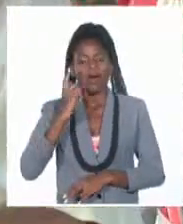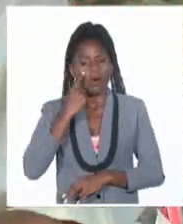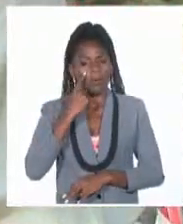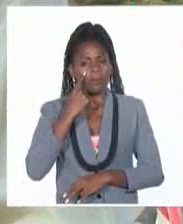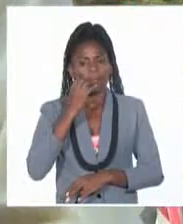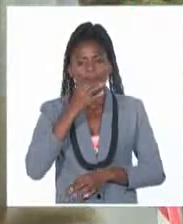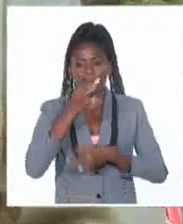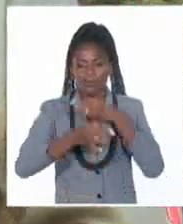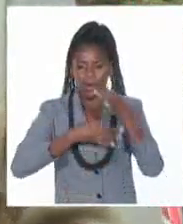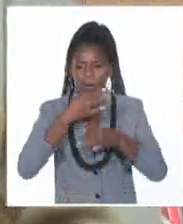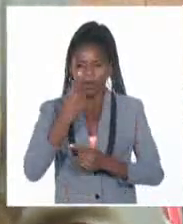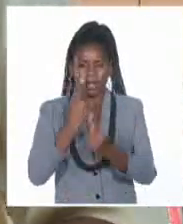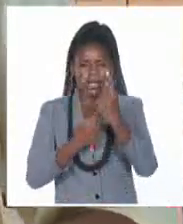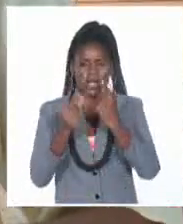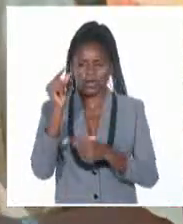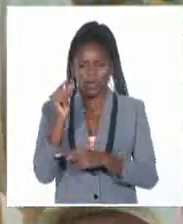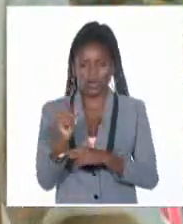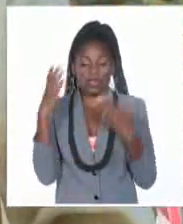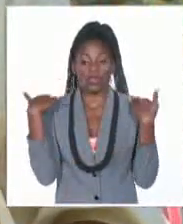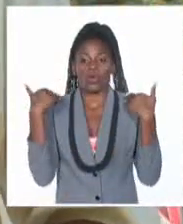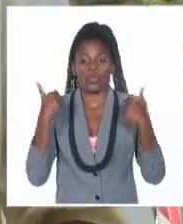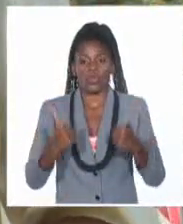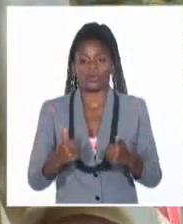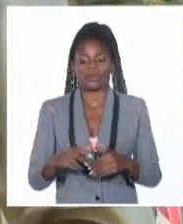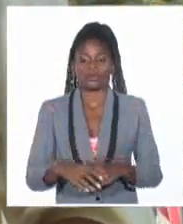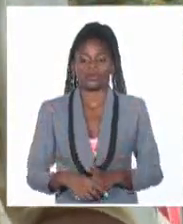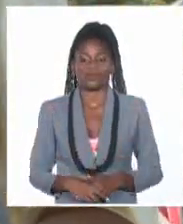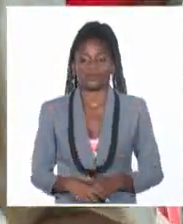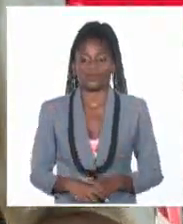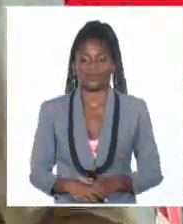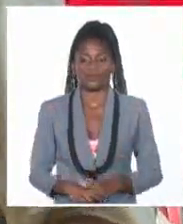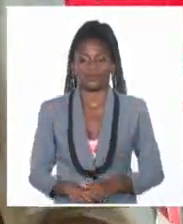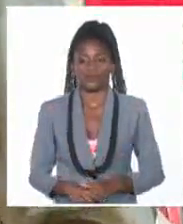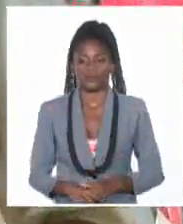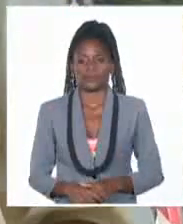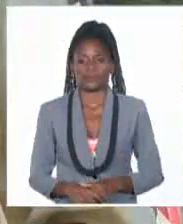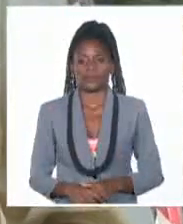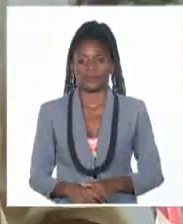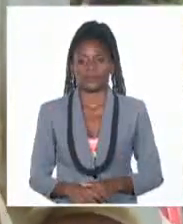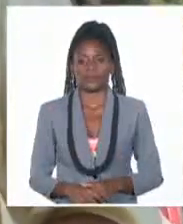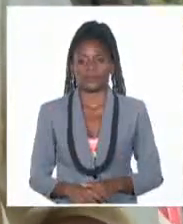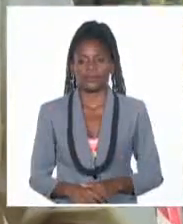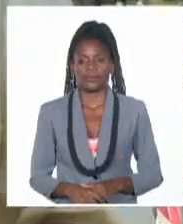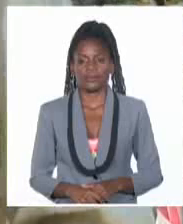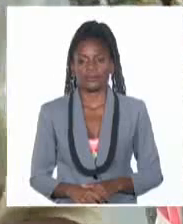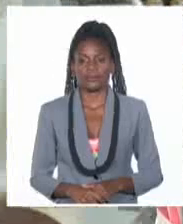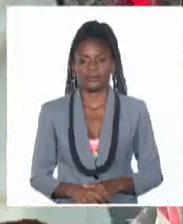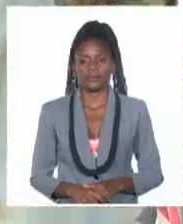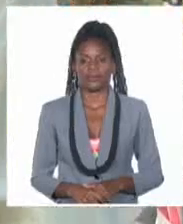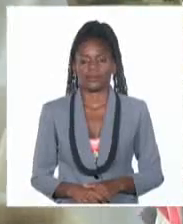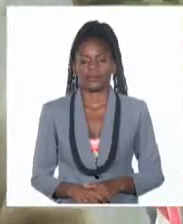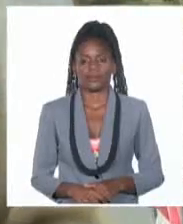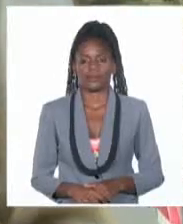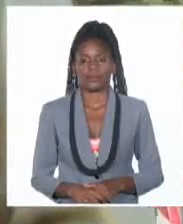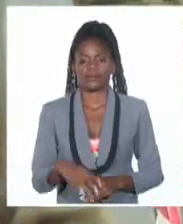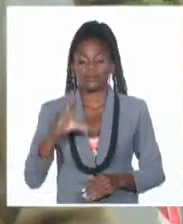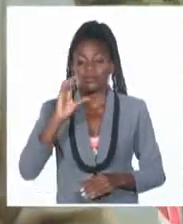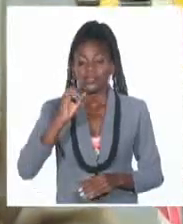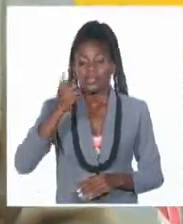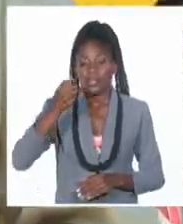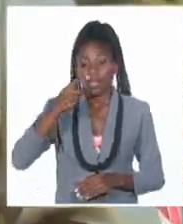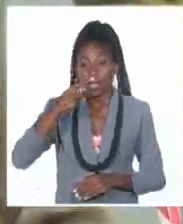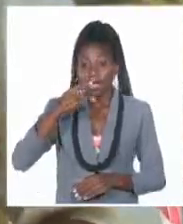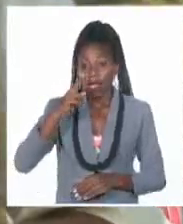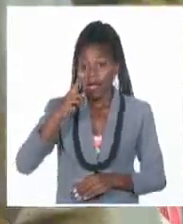un fragmento de lo que nos explicó el director de la empresa eléctrica de La Habana sobre la aplicación de